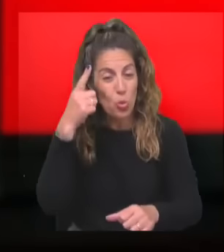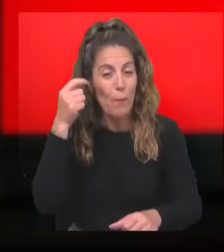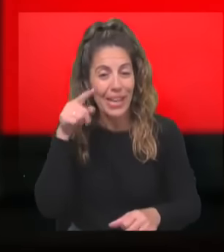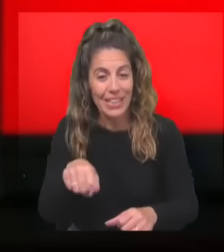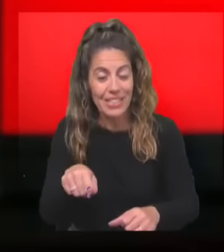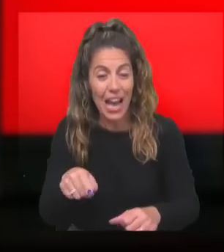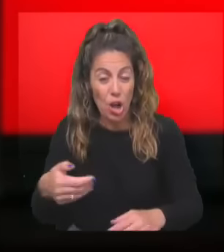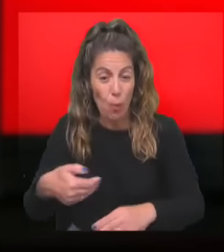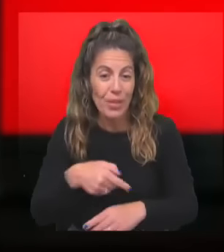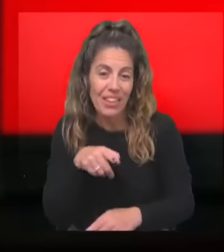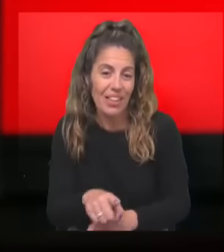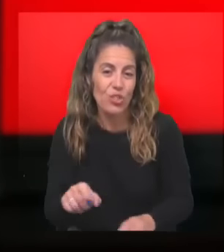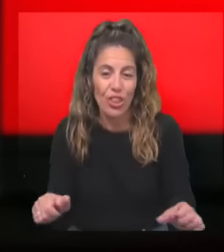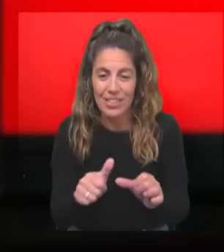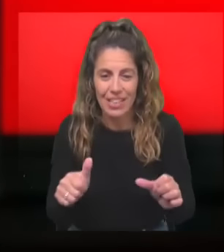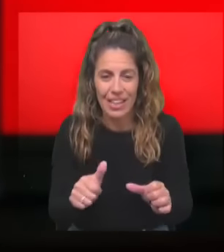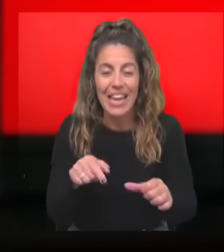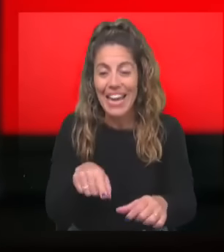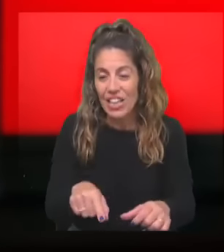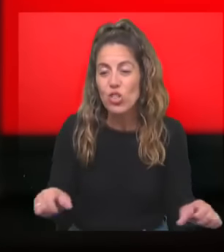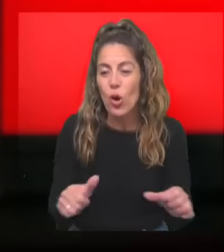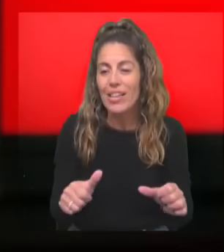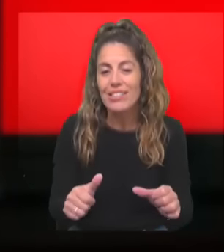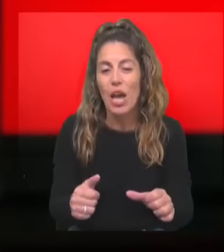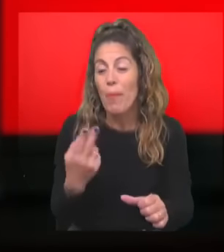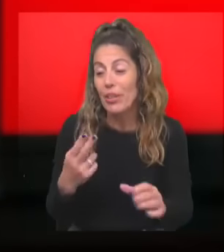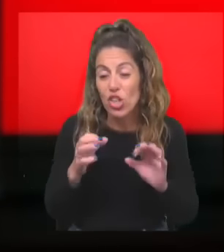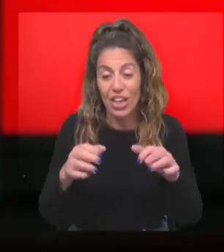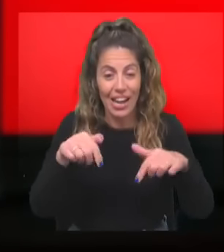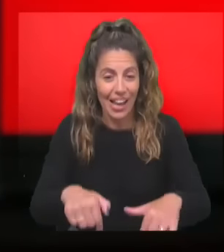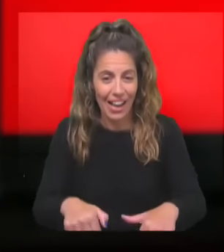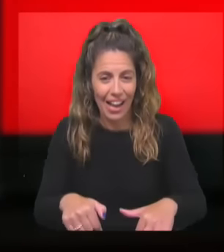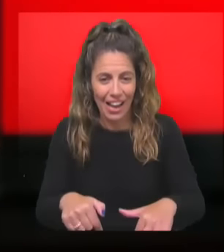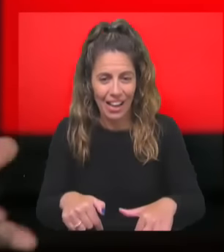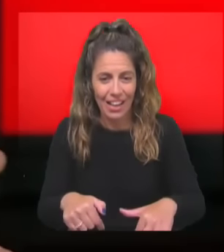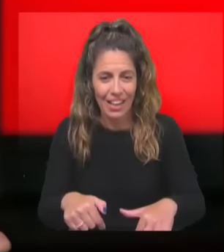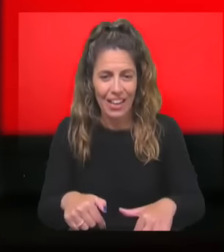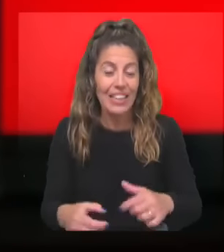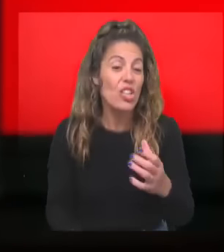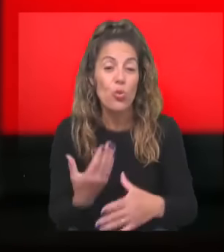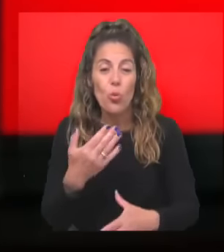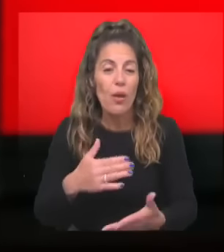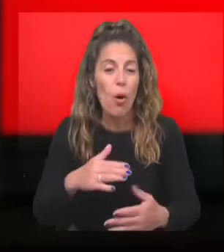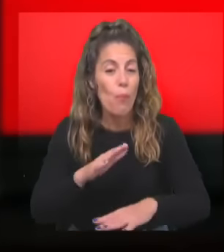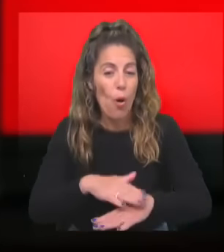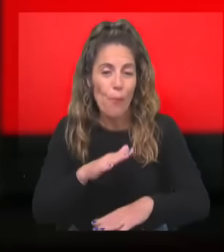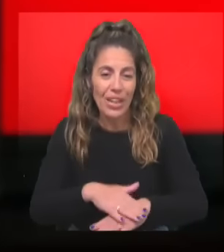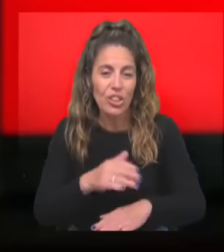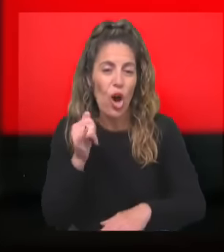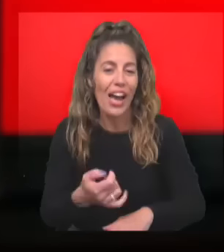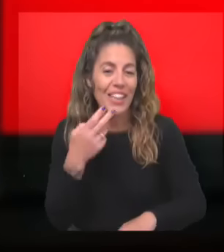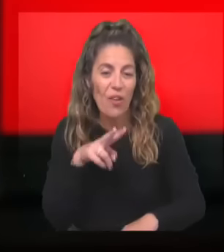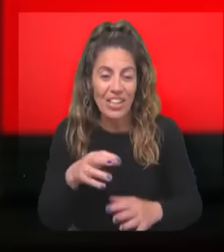y esa convicción es la que nos permitió llegar hasta acá, que fue un largo camino, pero que este es un nuevo punto de partida, porque claro, ahora hay que ver si